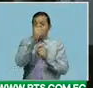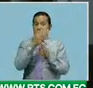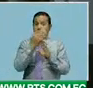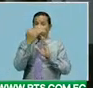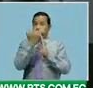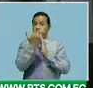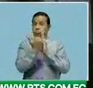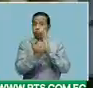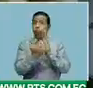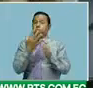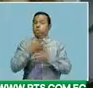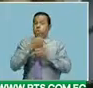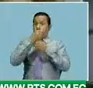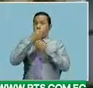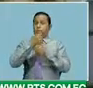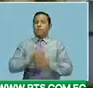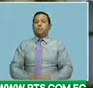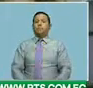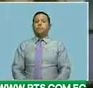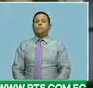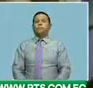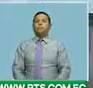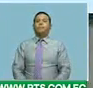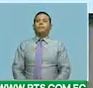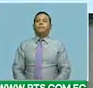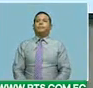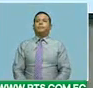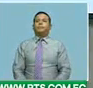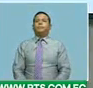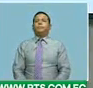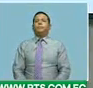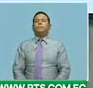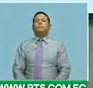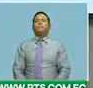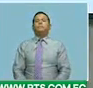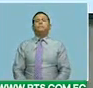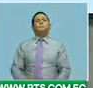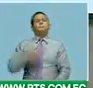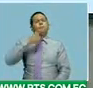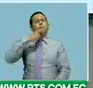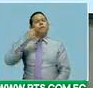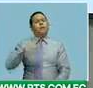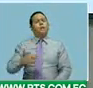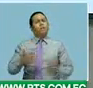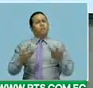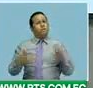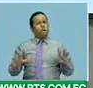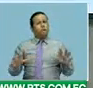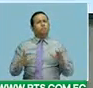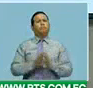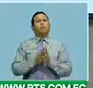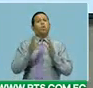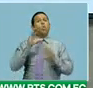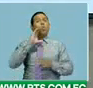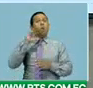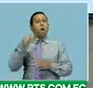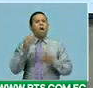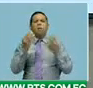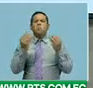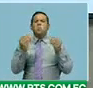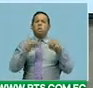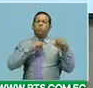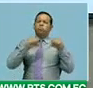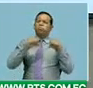Cuenca, informó Francisco Ramírez. Y durante el feriado, diversos han sido los eventos en Cuenca para celebrar su bicentenario